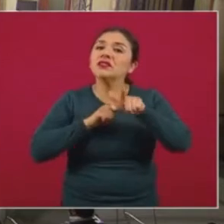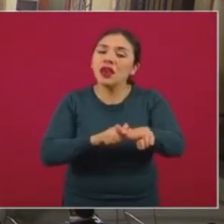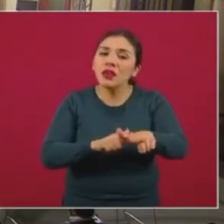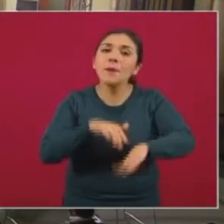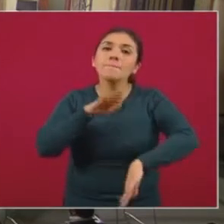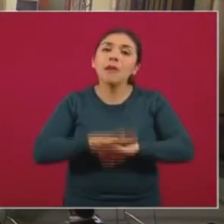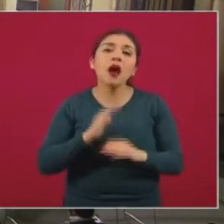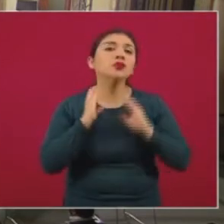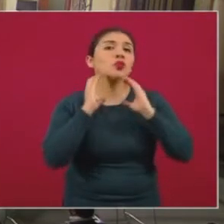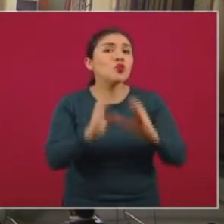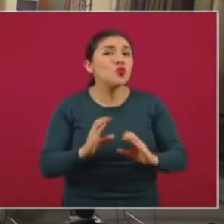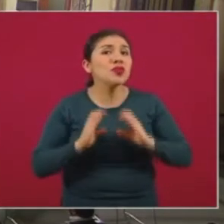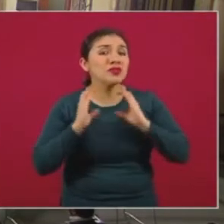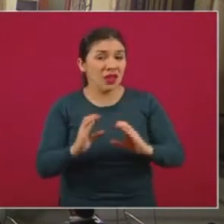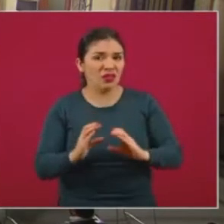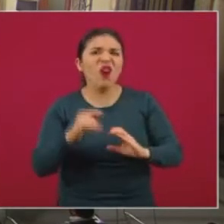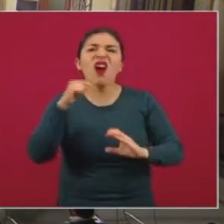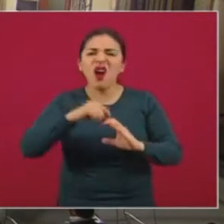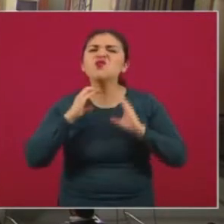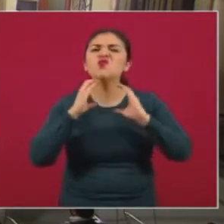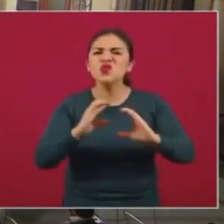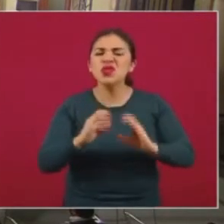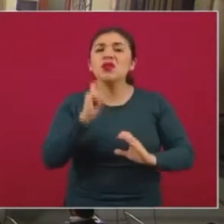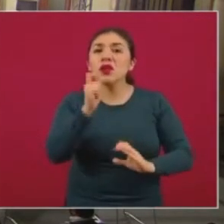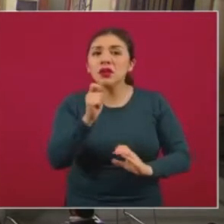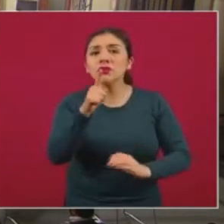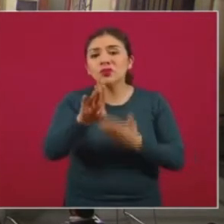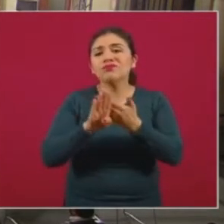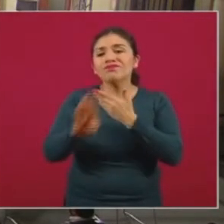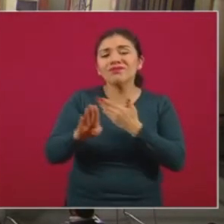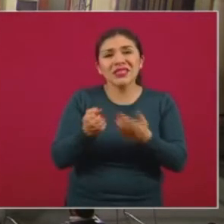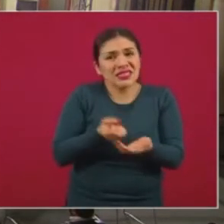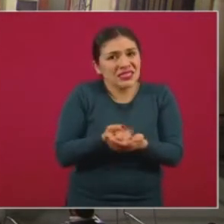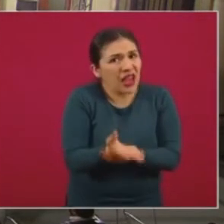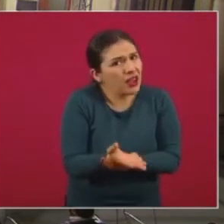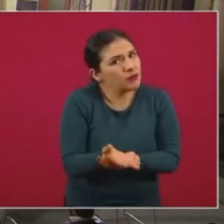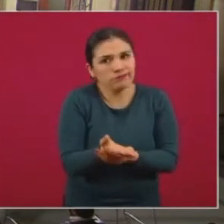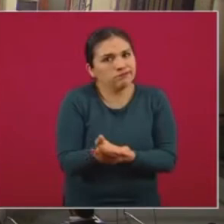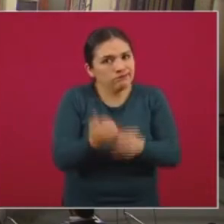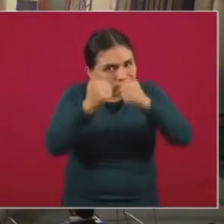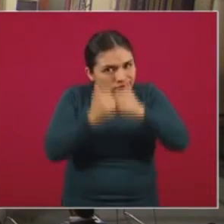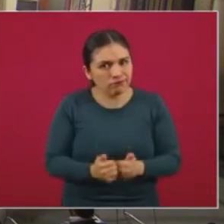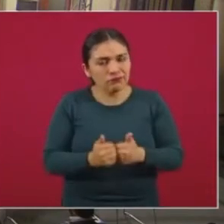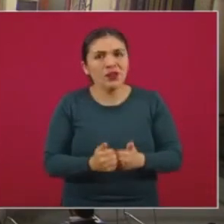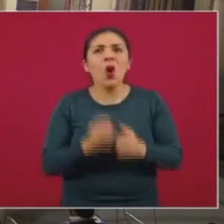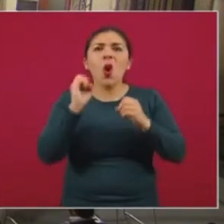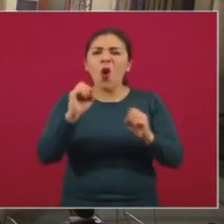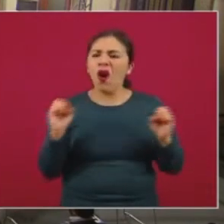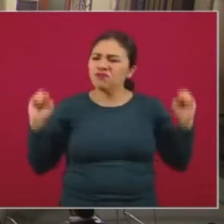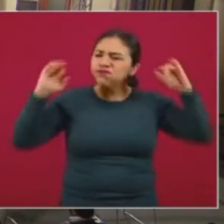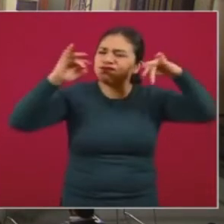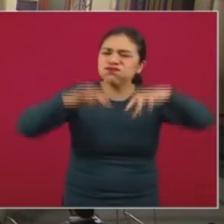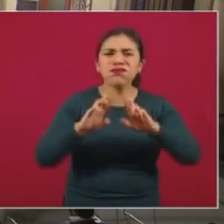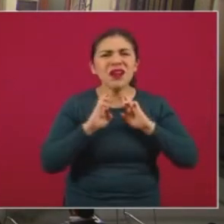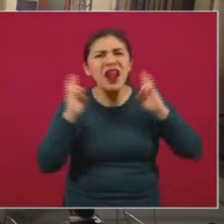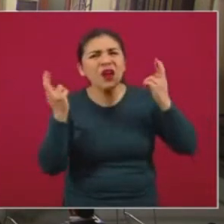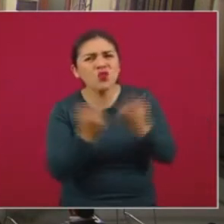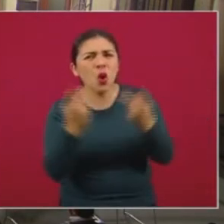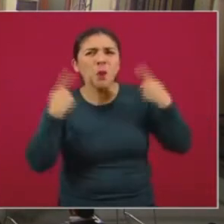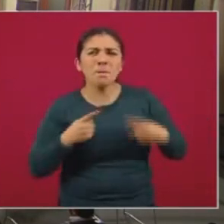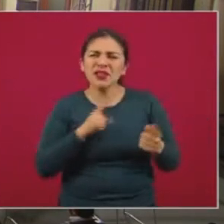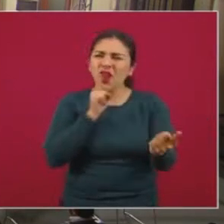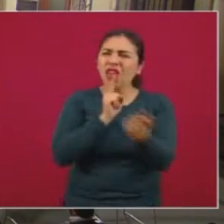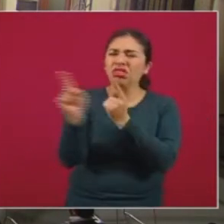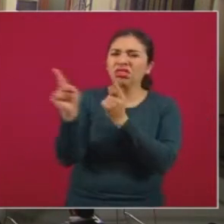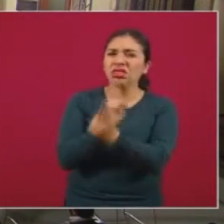con cautela, y la cautela lo que quiere decir es evitar salir, evitar congregarnos, reunirnos con otras